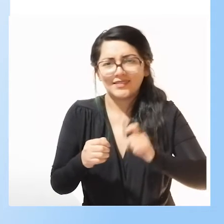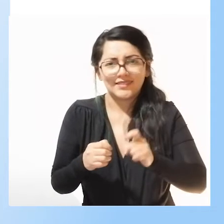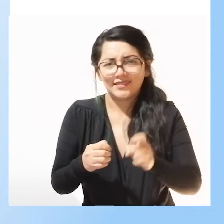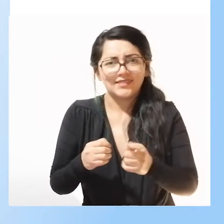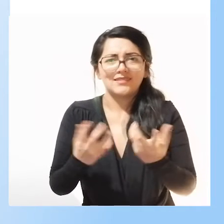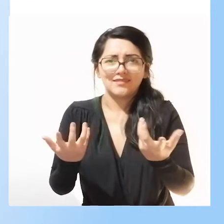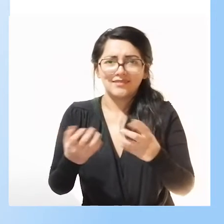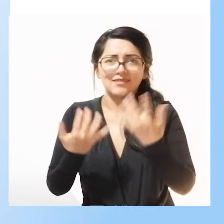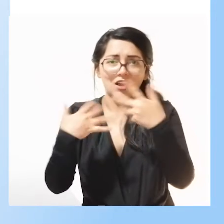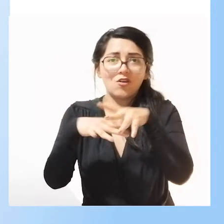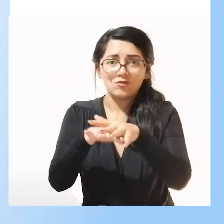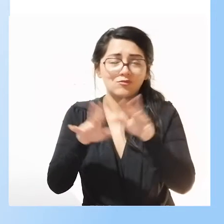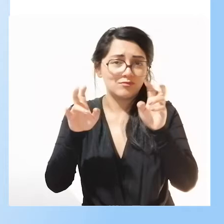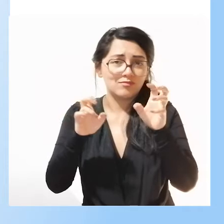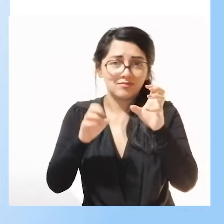educativo inclusivo.